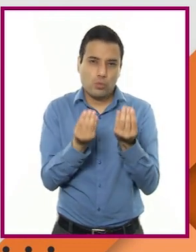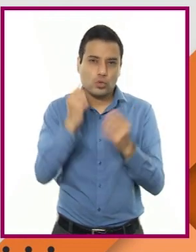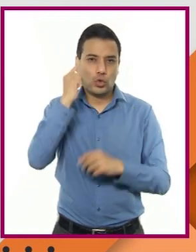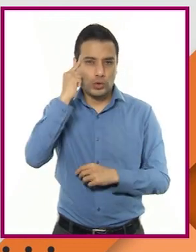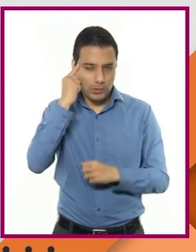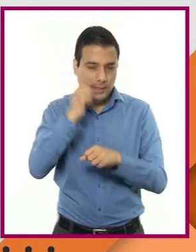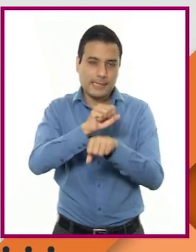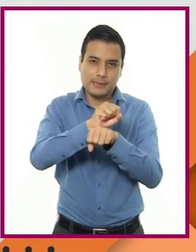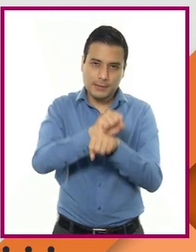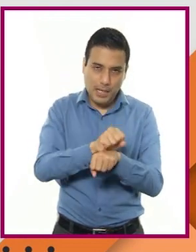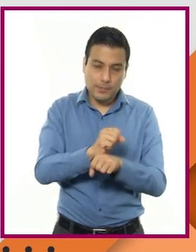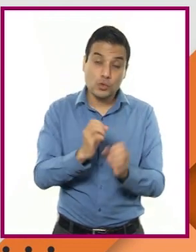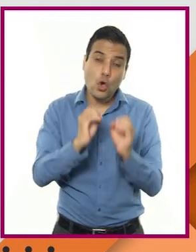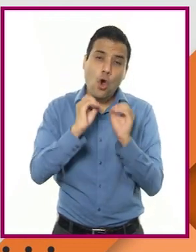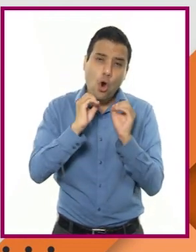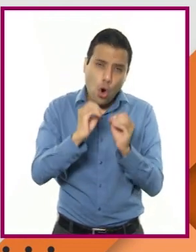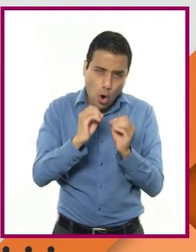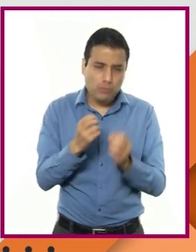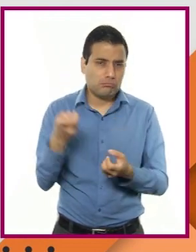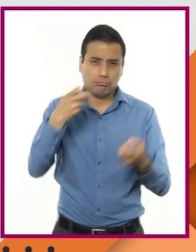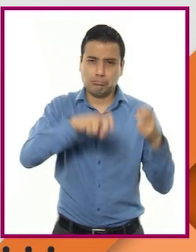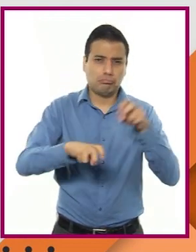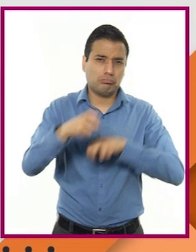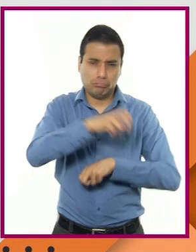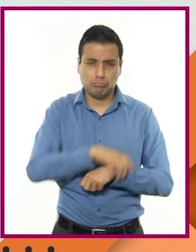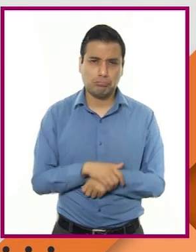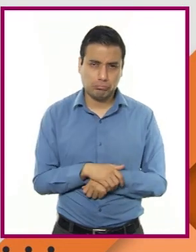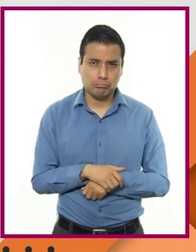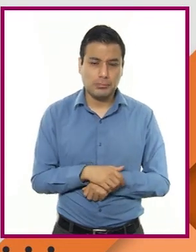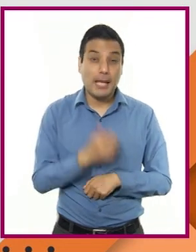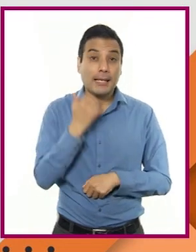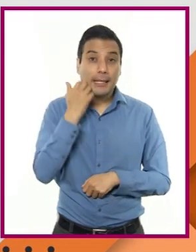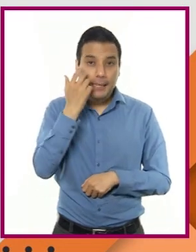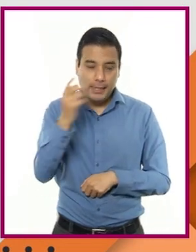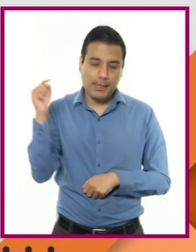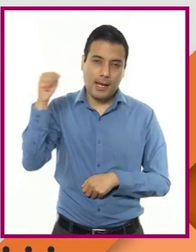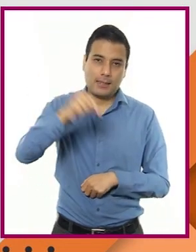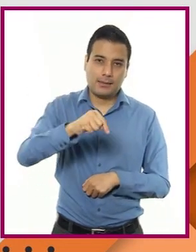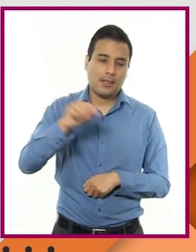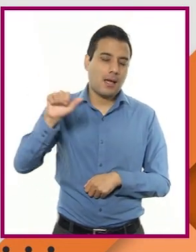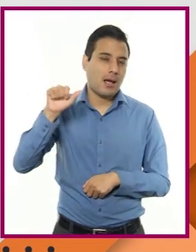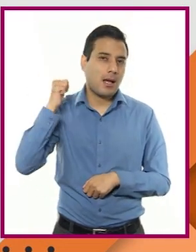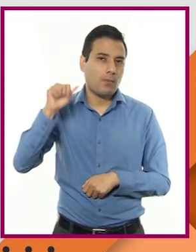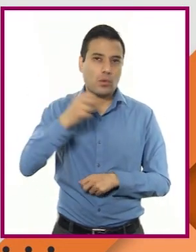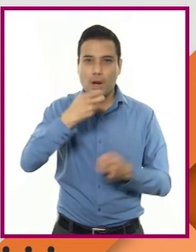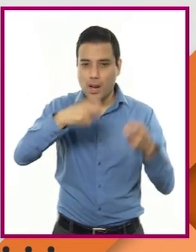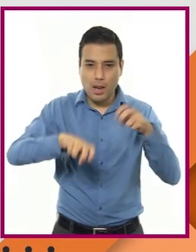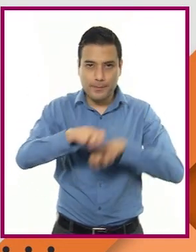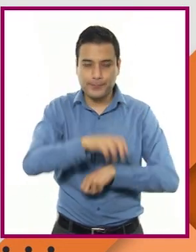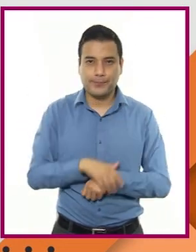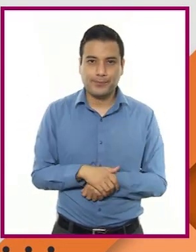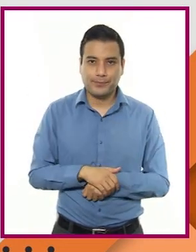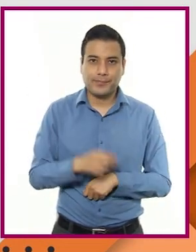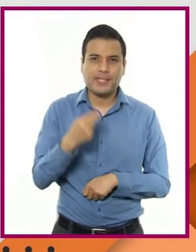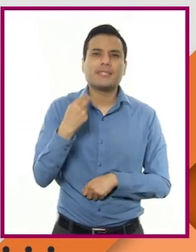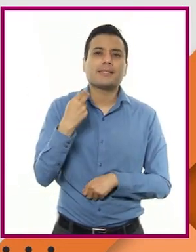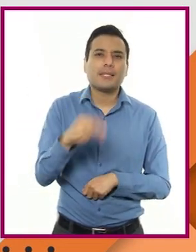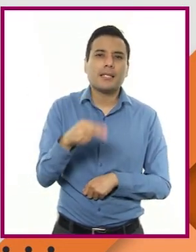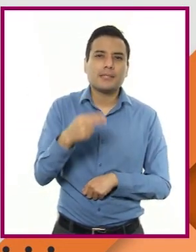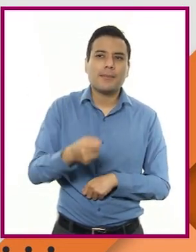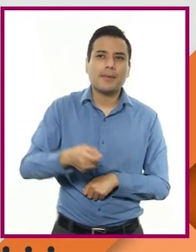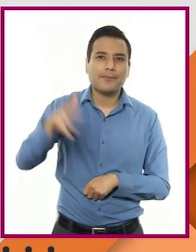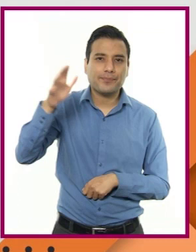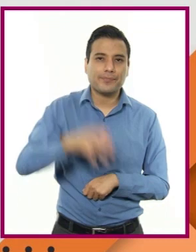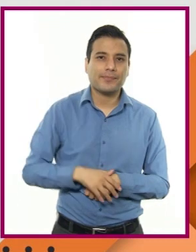eran tripulantes de esos navíos que se fugaban al llegar a Acapulco. Aunque se les llamaba indios chinos,